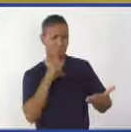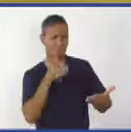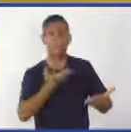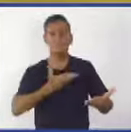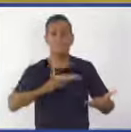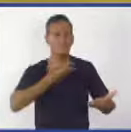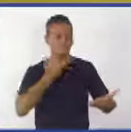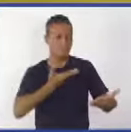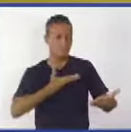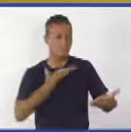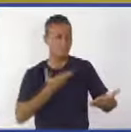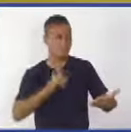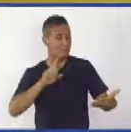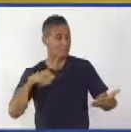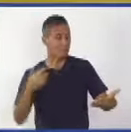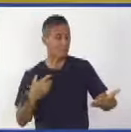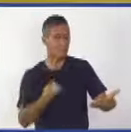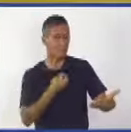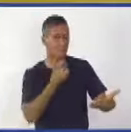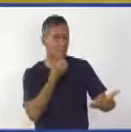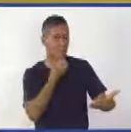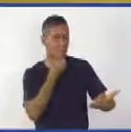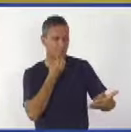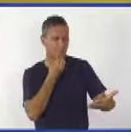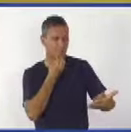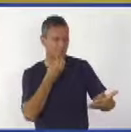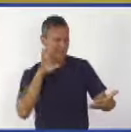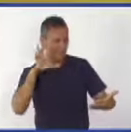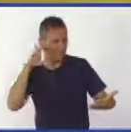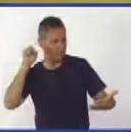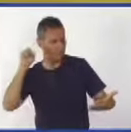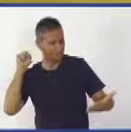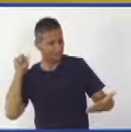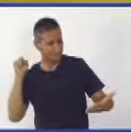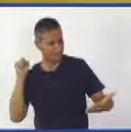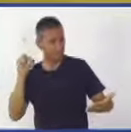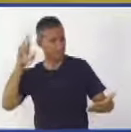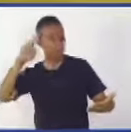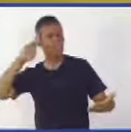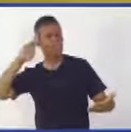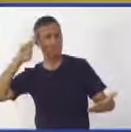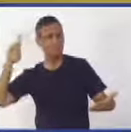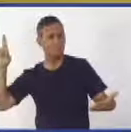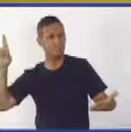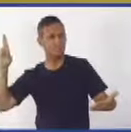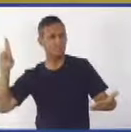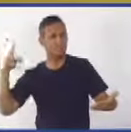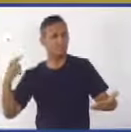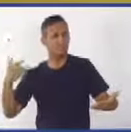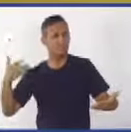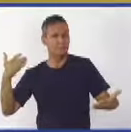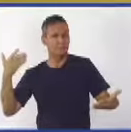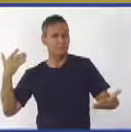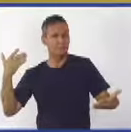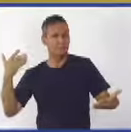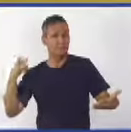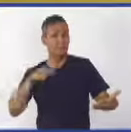determinar su tema les va a permitir además recordar aquello que